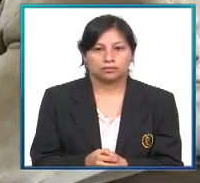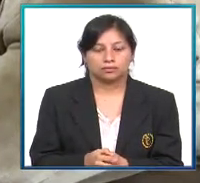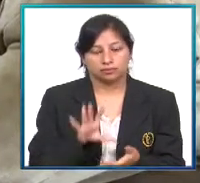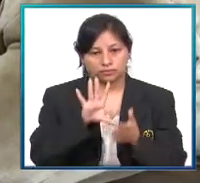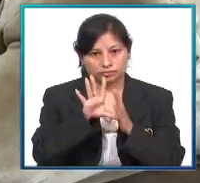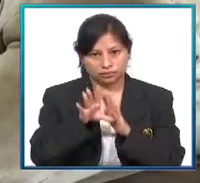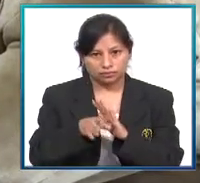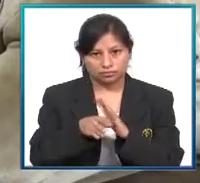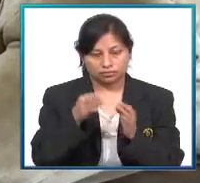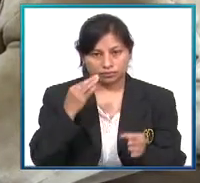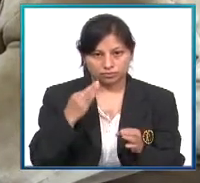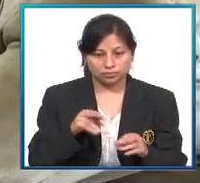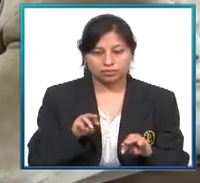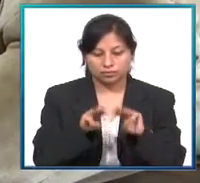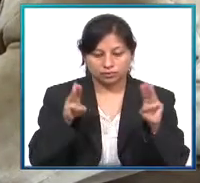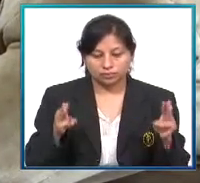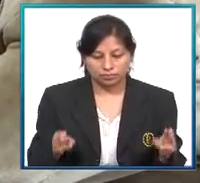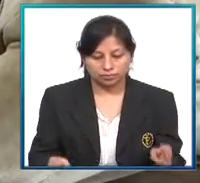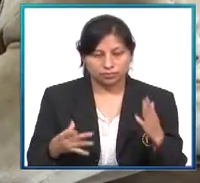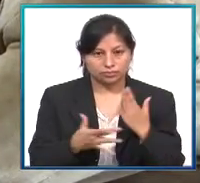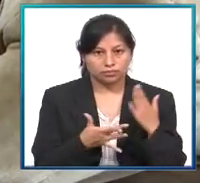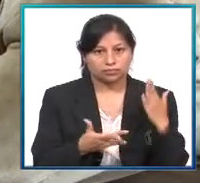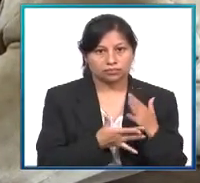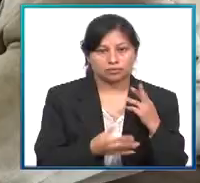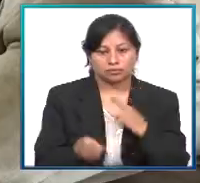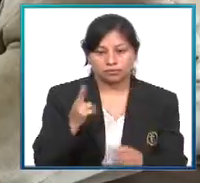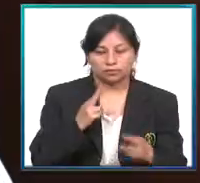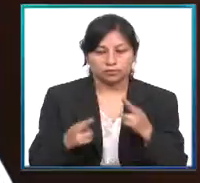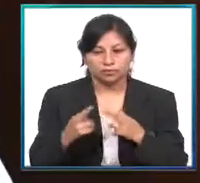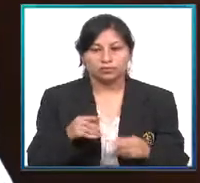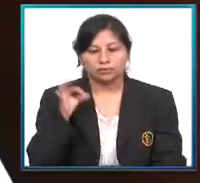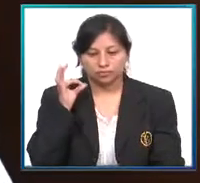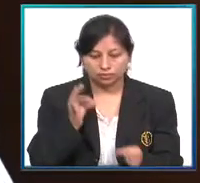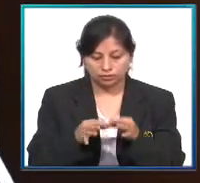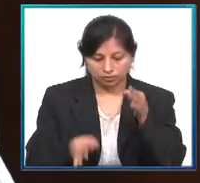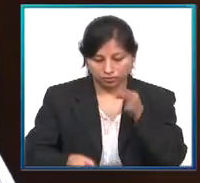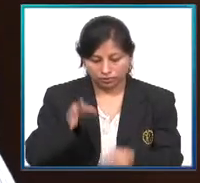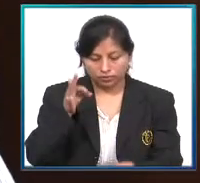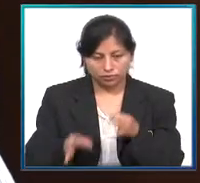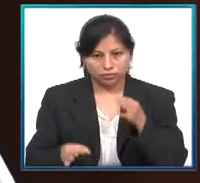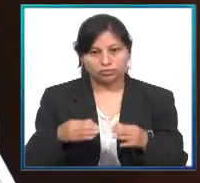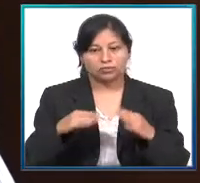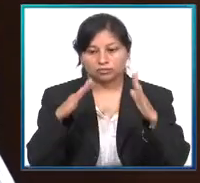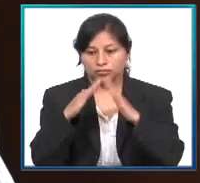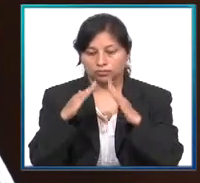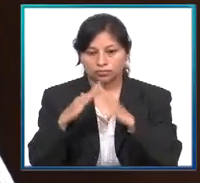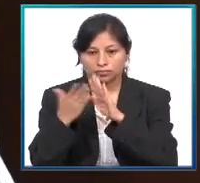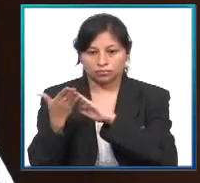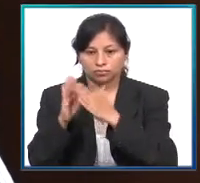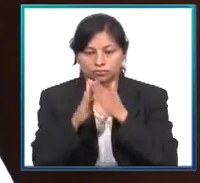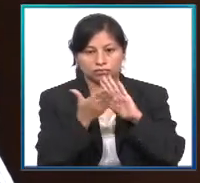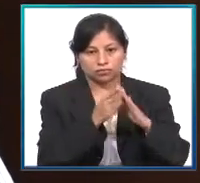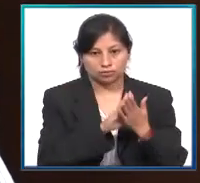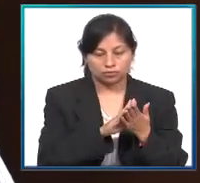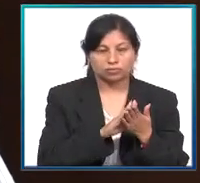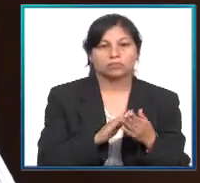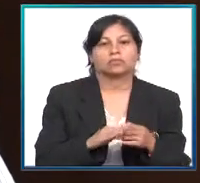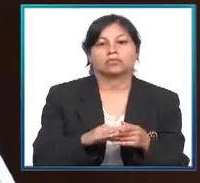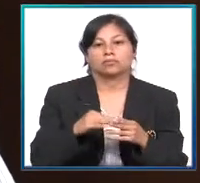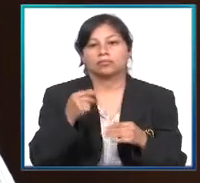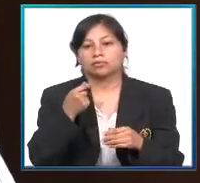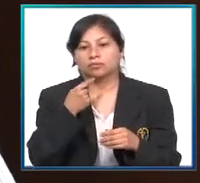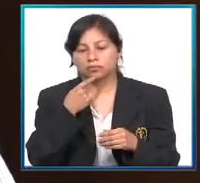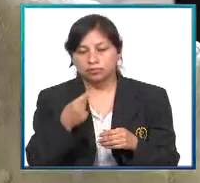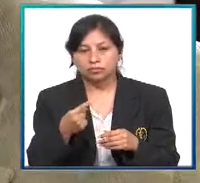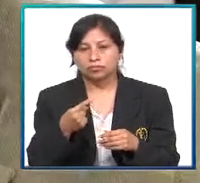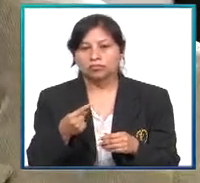Luego de haber establecido una mesa técnica para resolver la falta de certeza jurídica de la propiedad de las comunidades San Rafael Chilascó y San